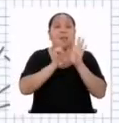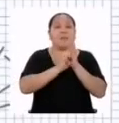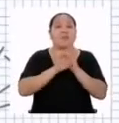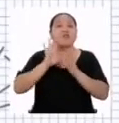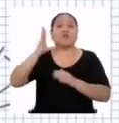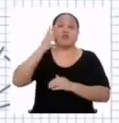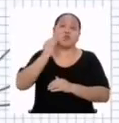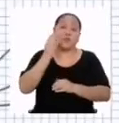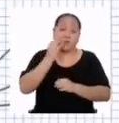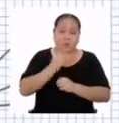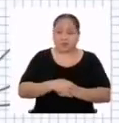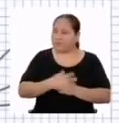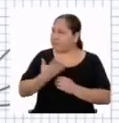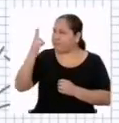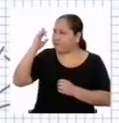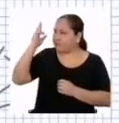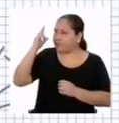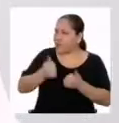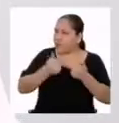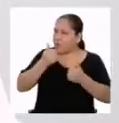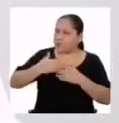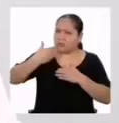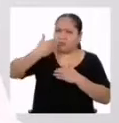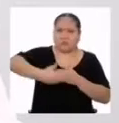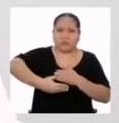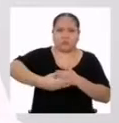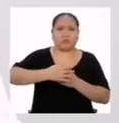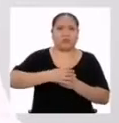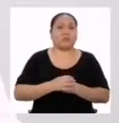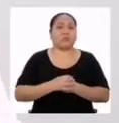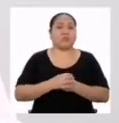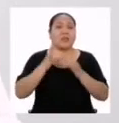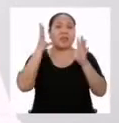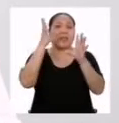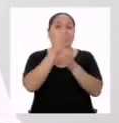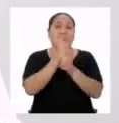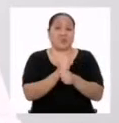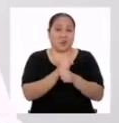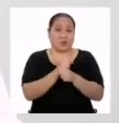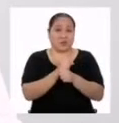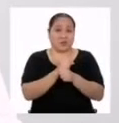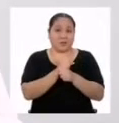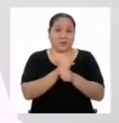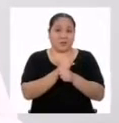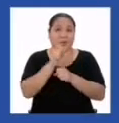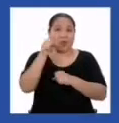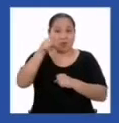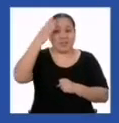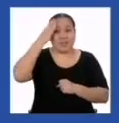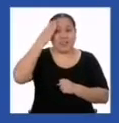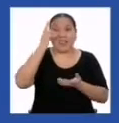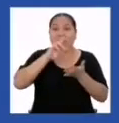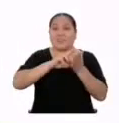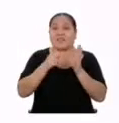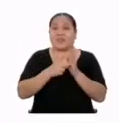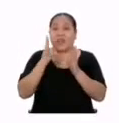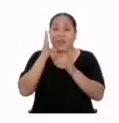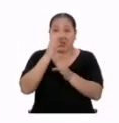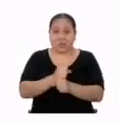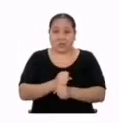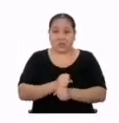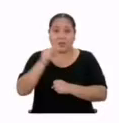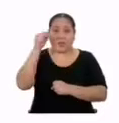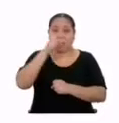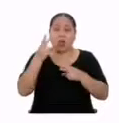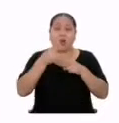Entonces, profesora, ¿cuál es el siguiente paso? Hacer un resumen. ¿Saben qué es un resumen? Es breve,